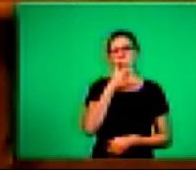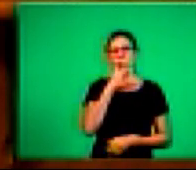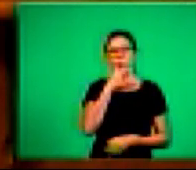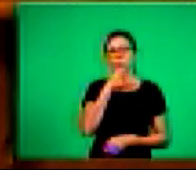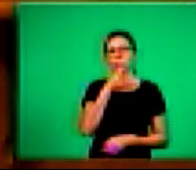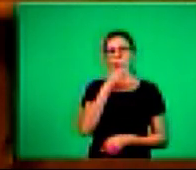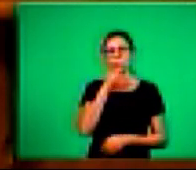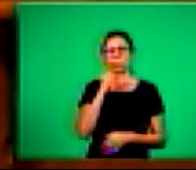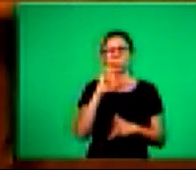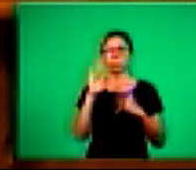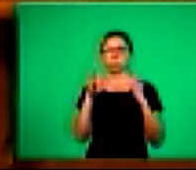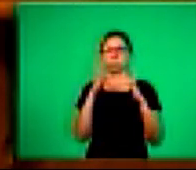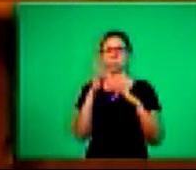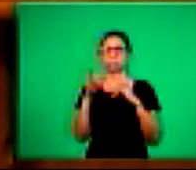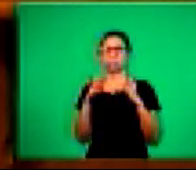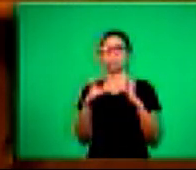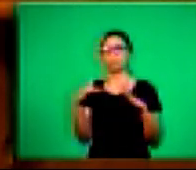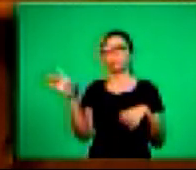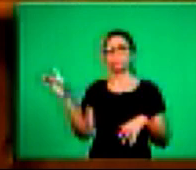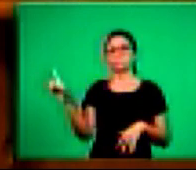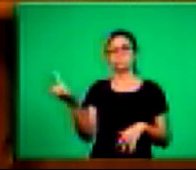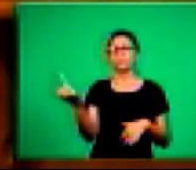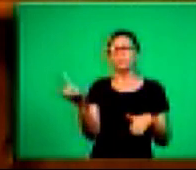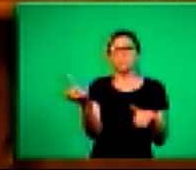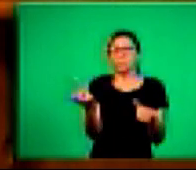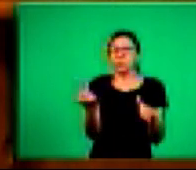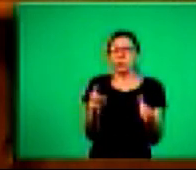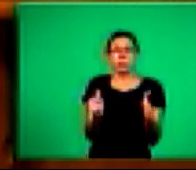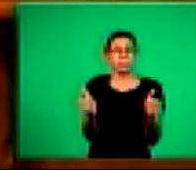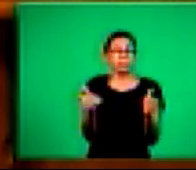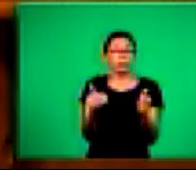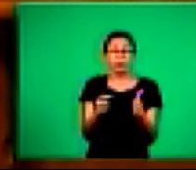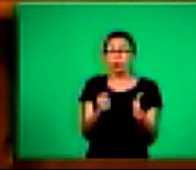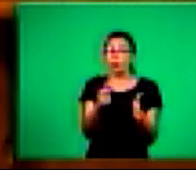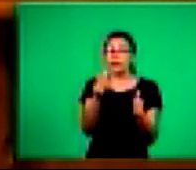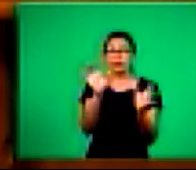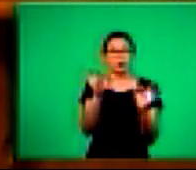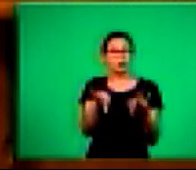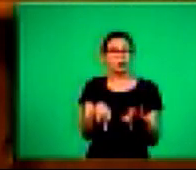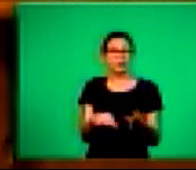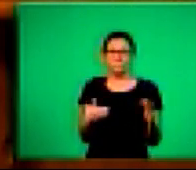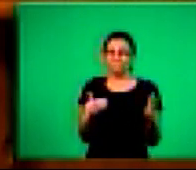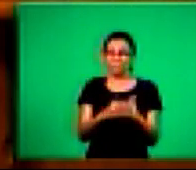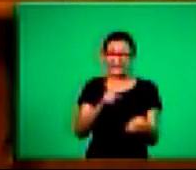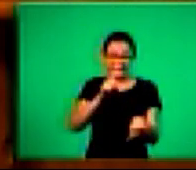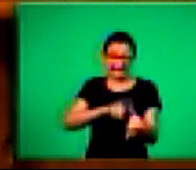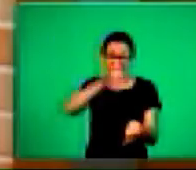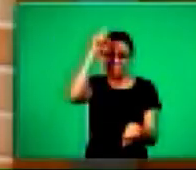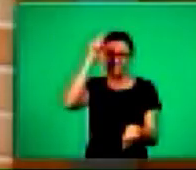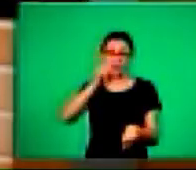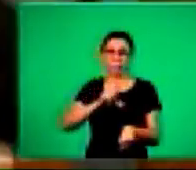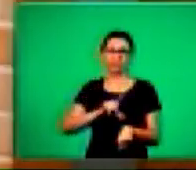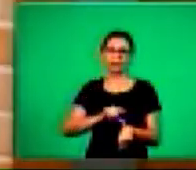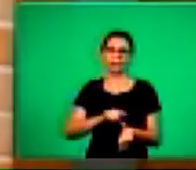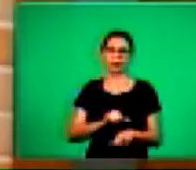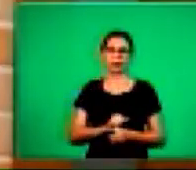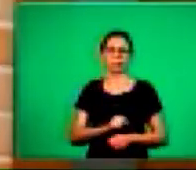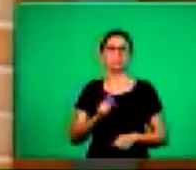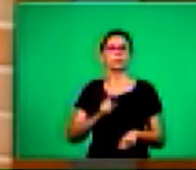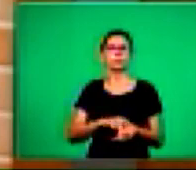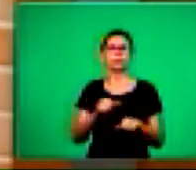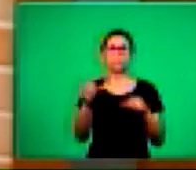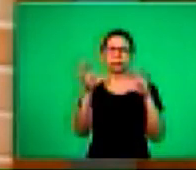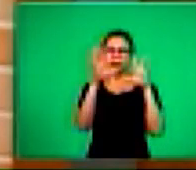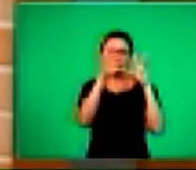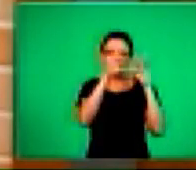él llegaba en la última hora porque él llegaba a la última hora porque era la era el momento